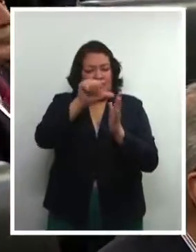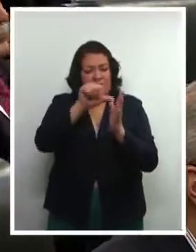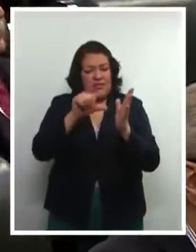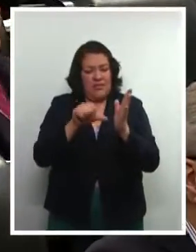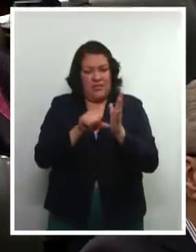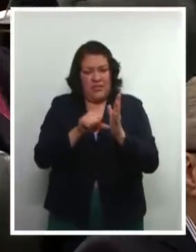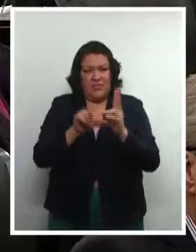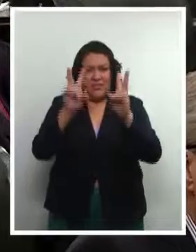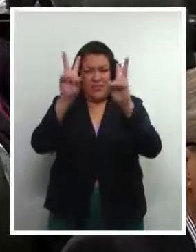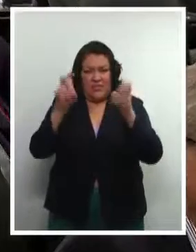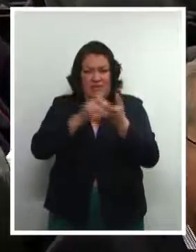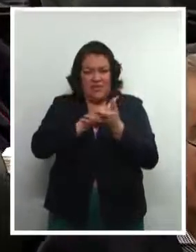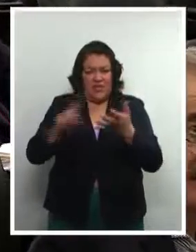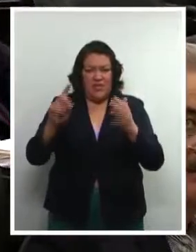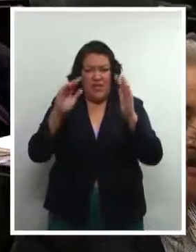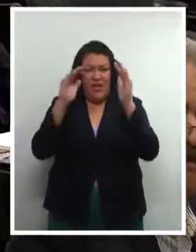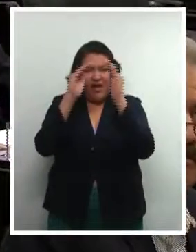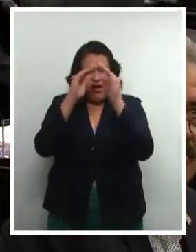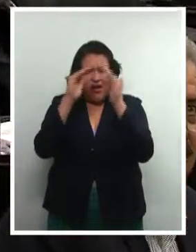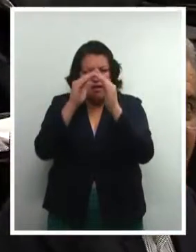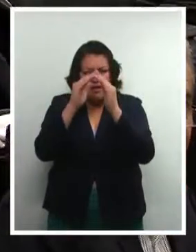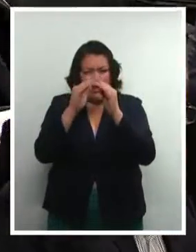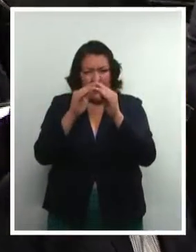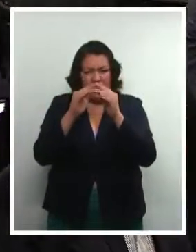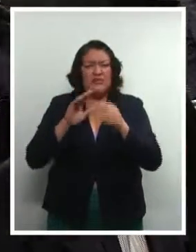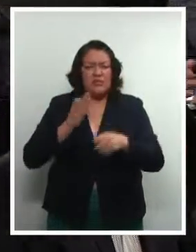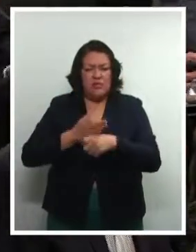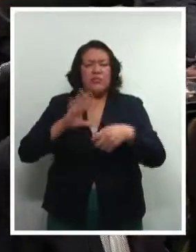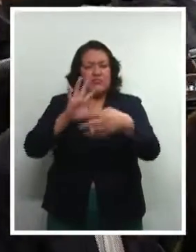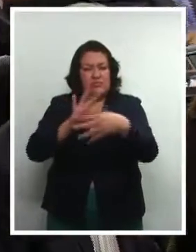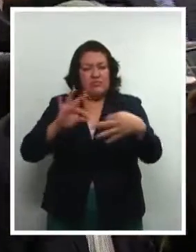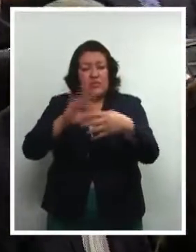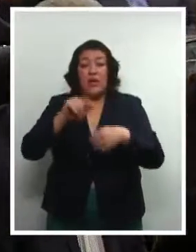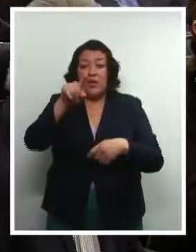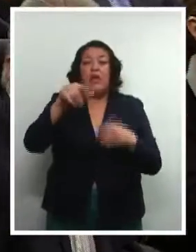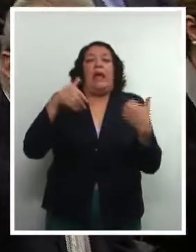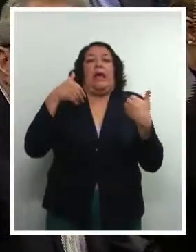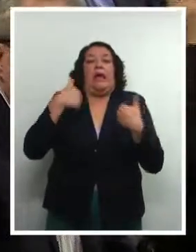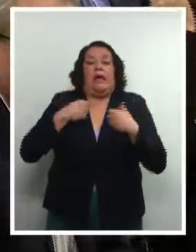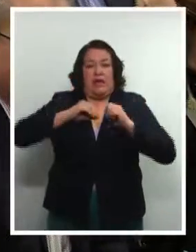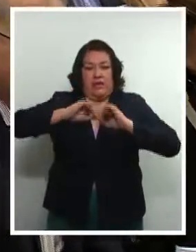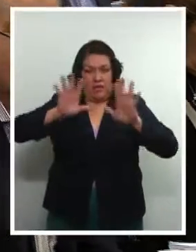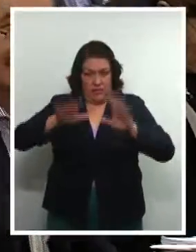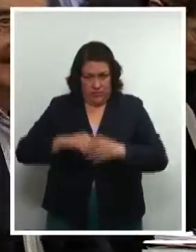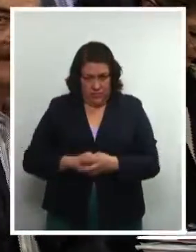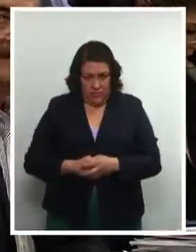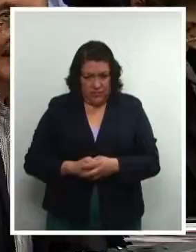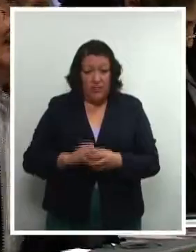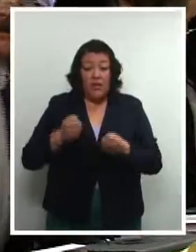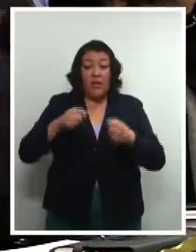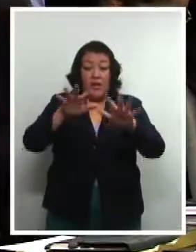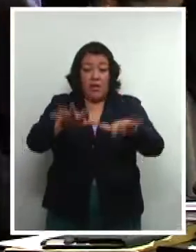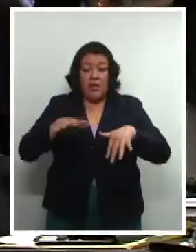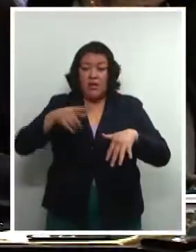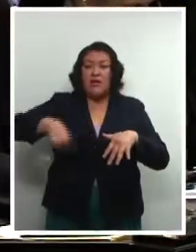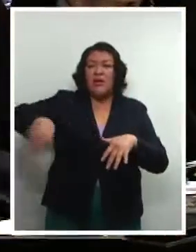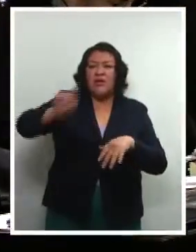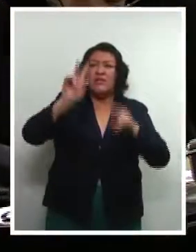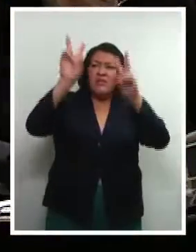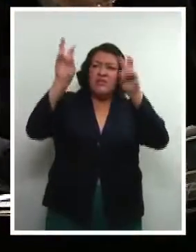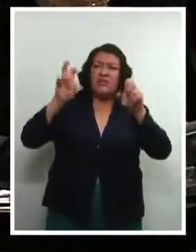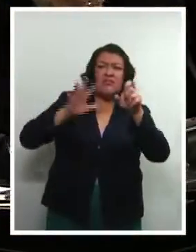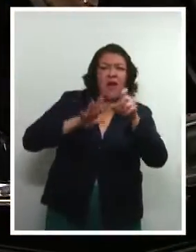tema de derecho a la vivienda para que usted tenga este panorama más amplio y sepa qué está analizando el Pleno de la